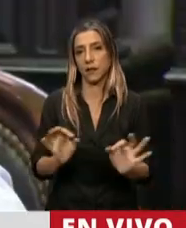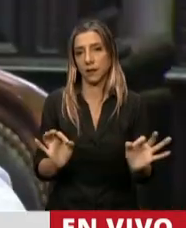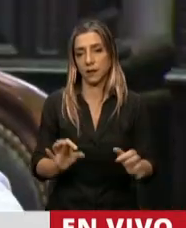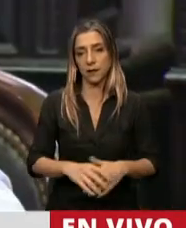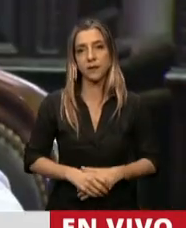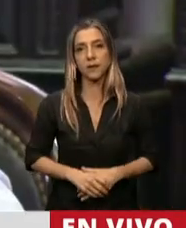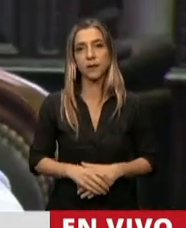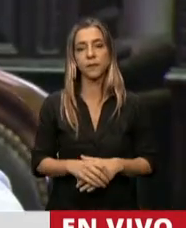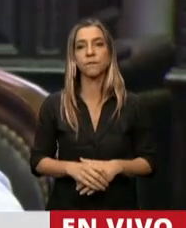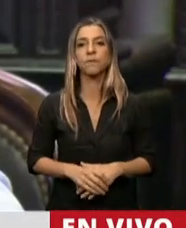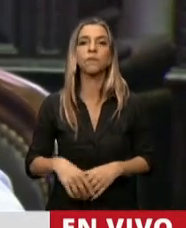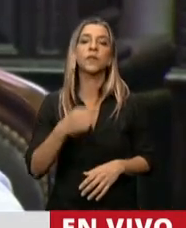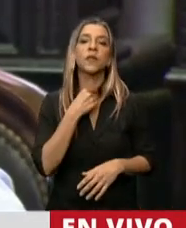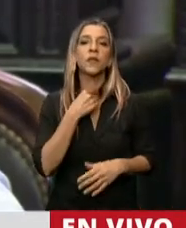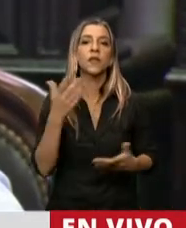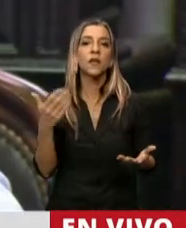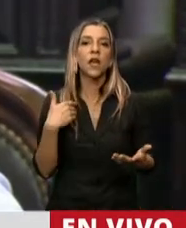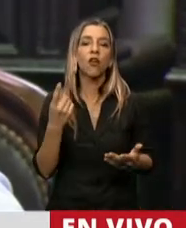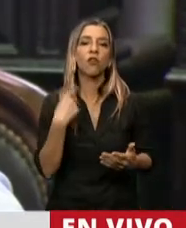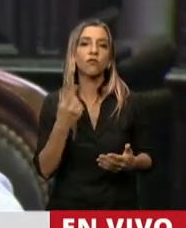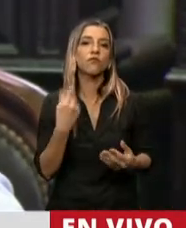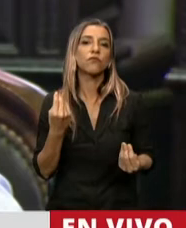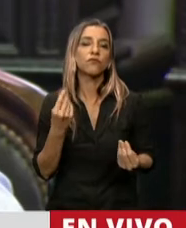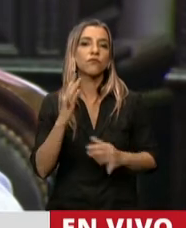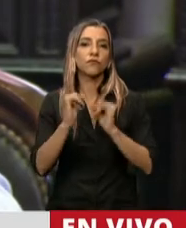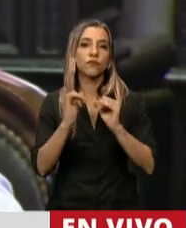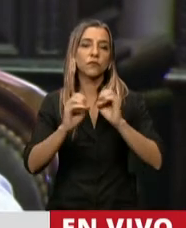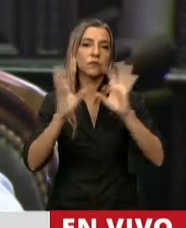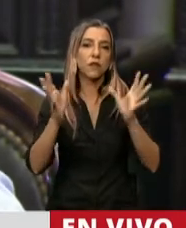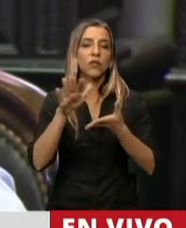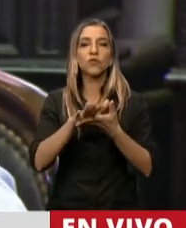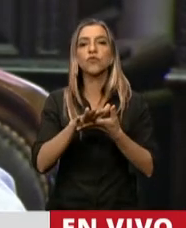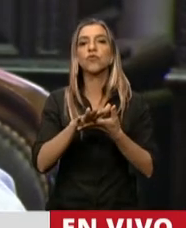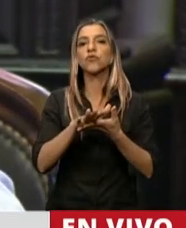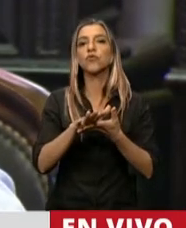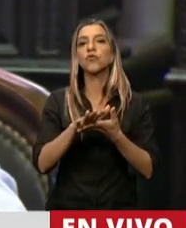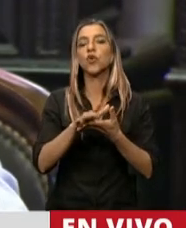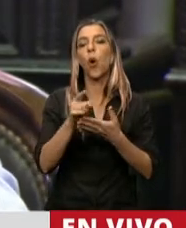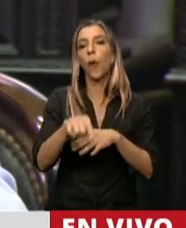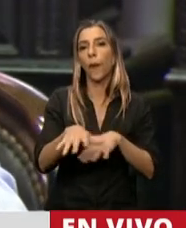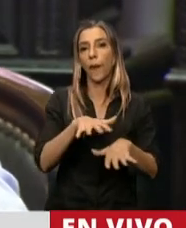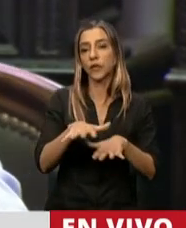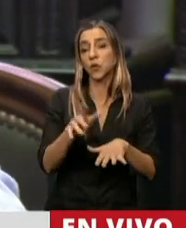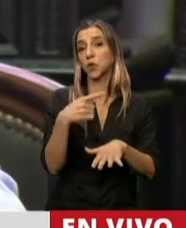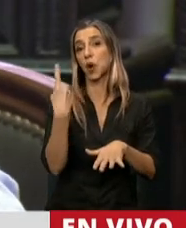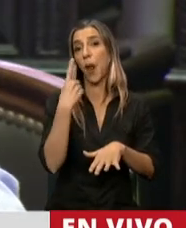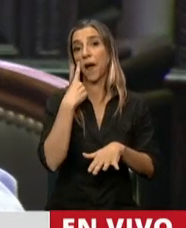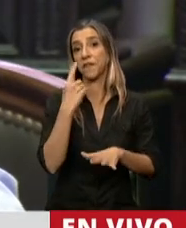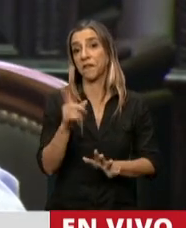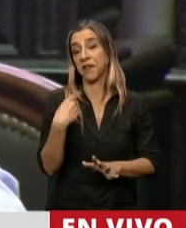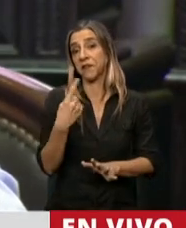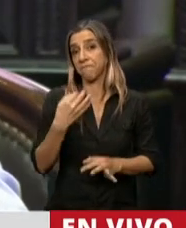Lo que quiero que hagamos juntos es un ejercicio para ver si estamos a la altura de las circunstancias, si estamos a la